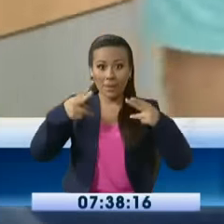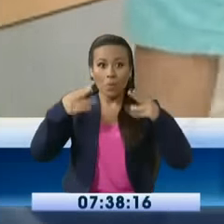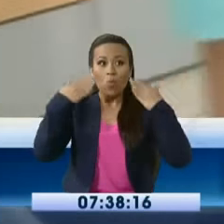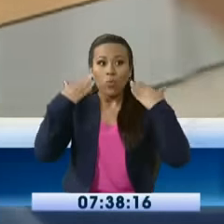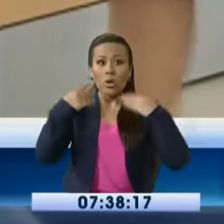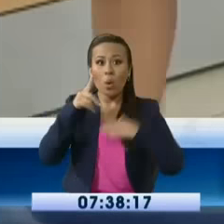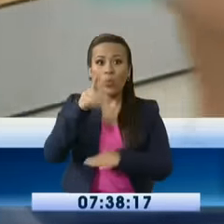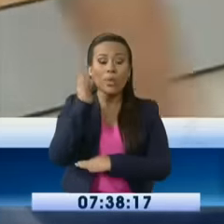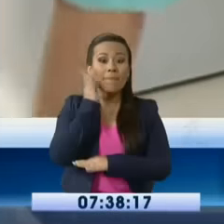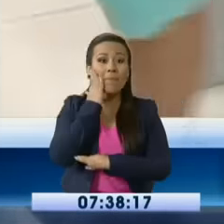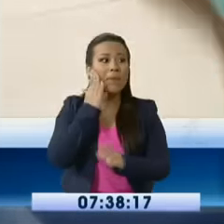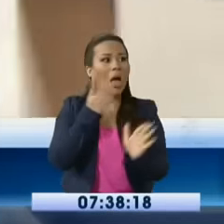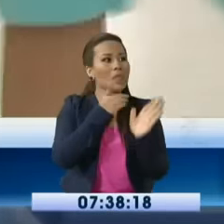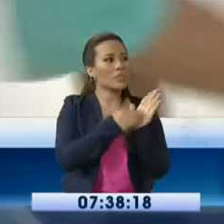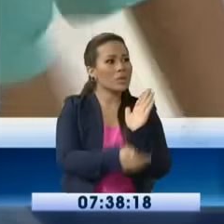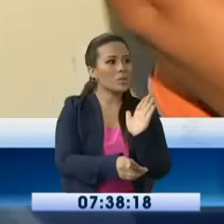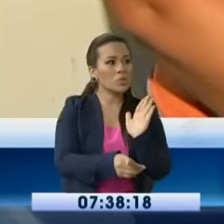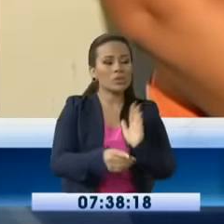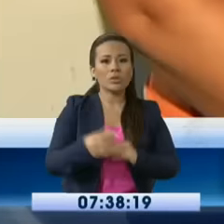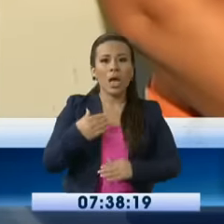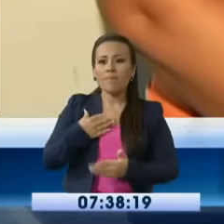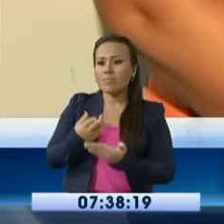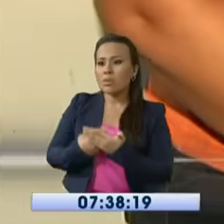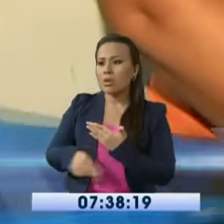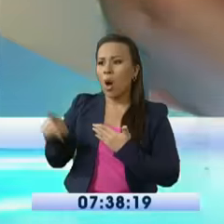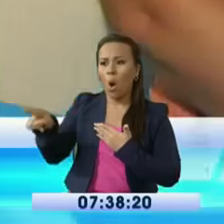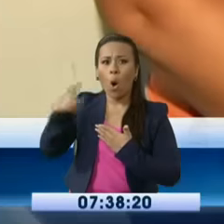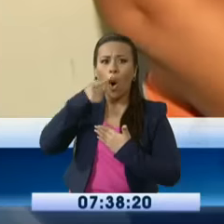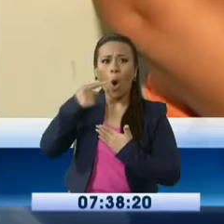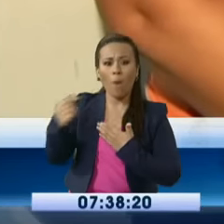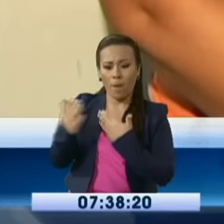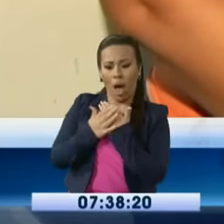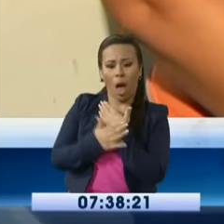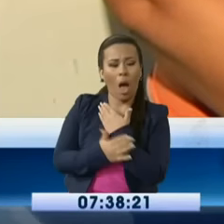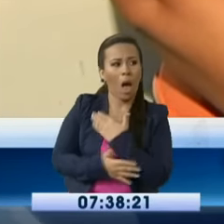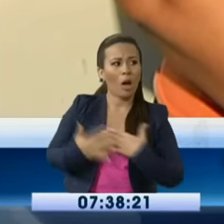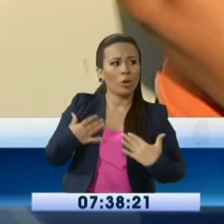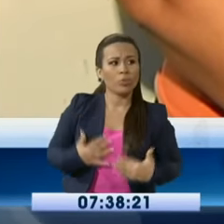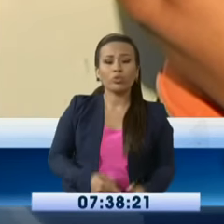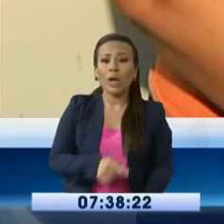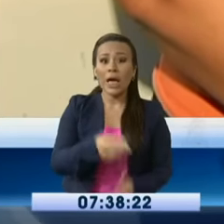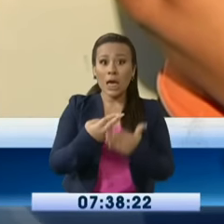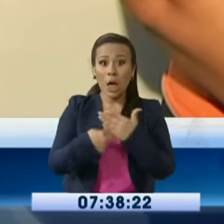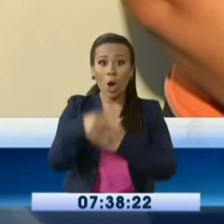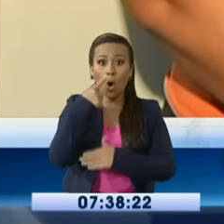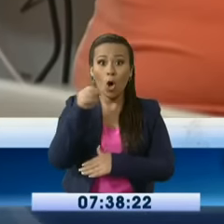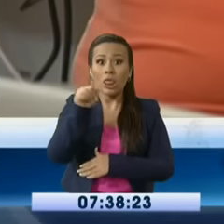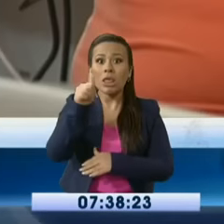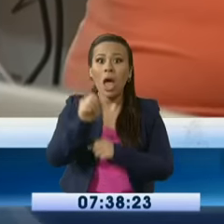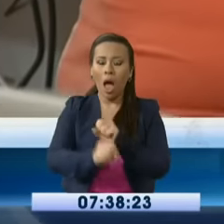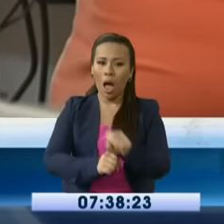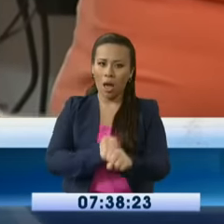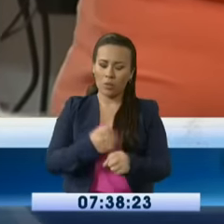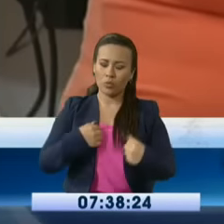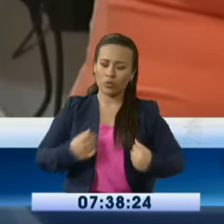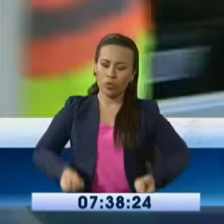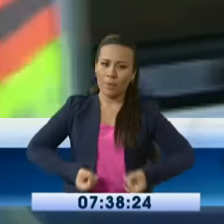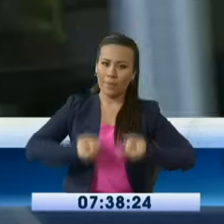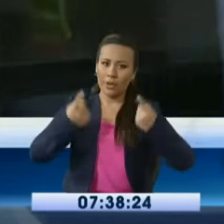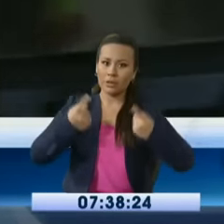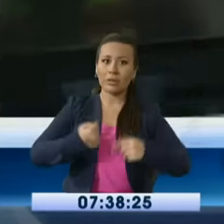una madre denunció un supuesto abuso sexual contra su hijo de apenas 10 años de edad. La policía detuvo a un